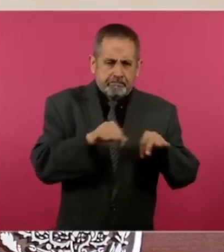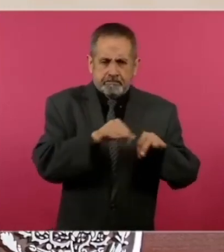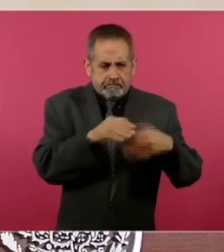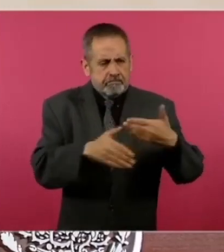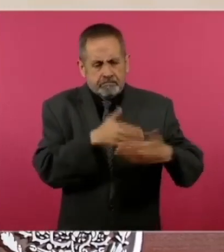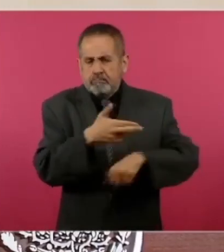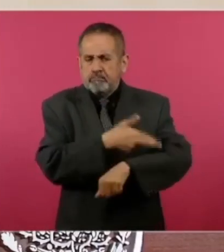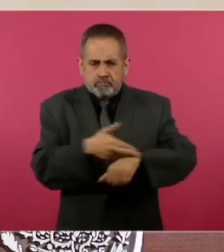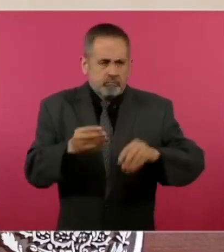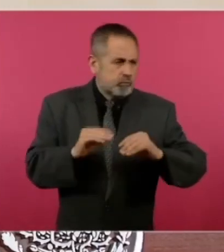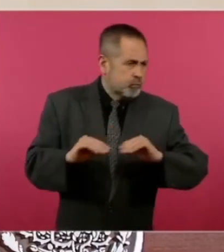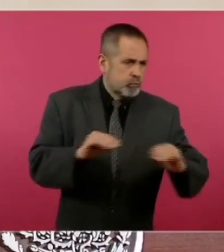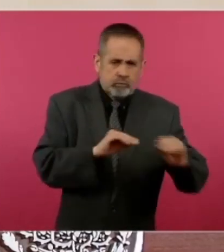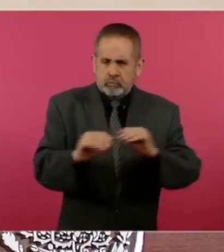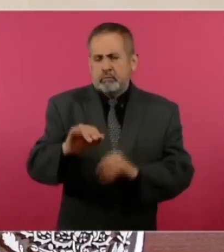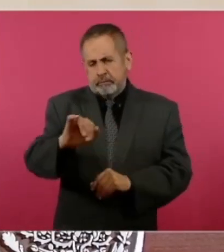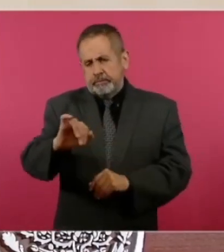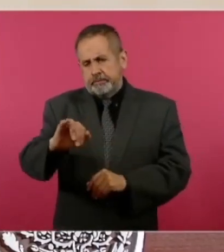actuando